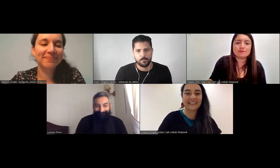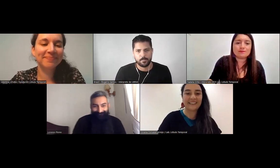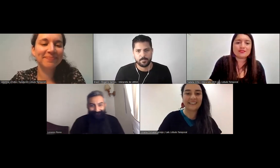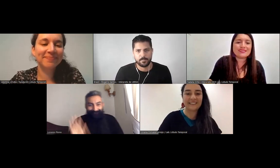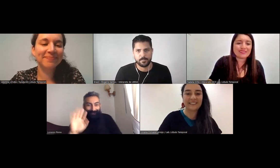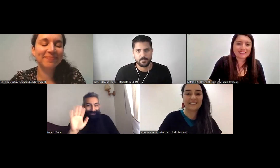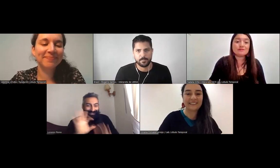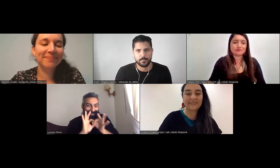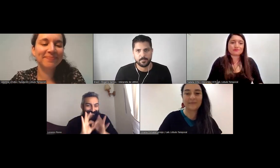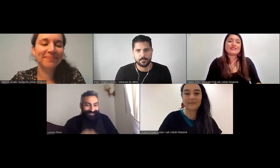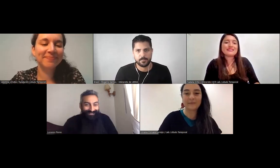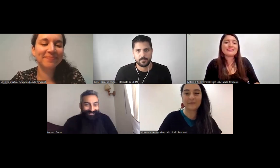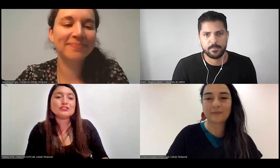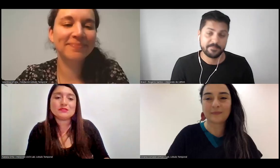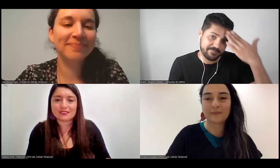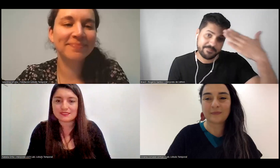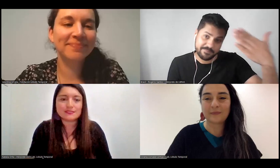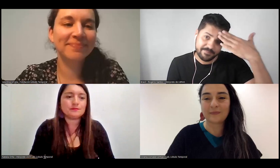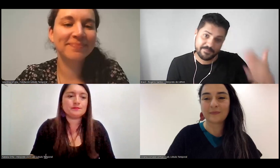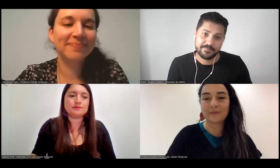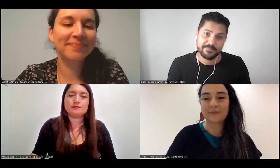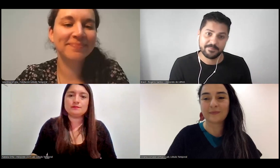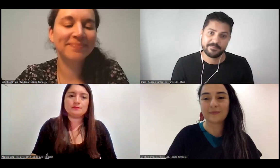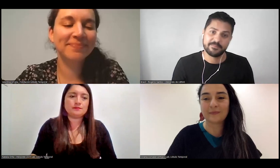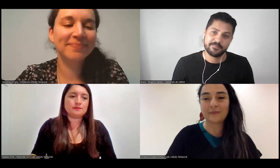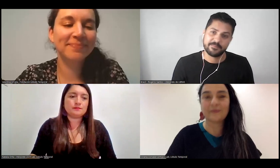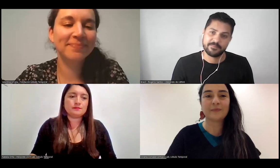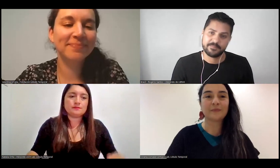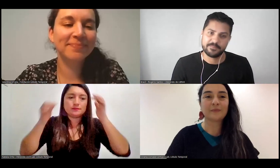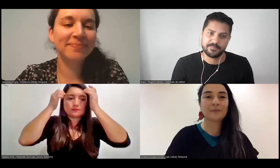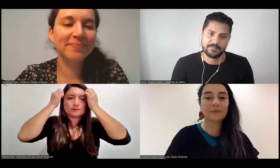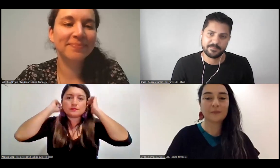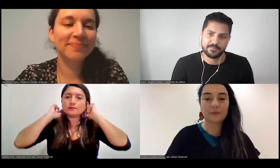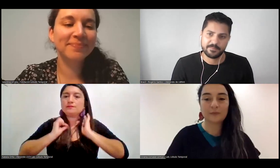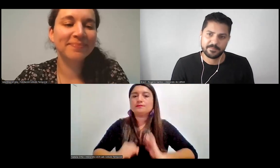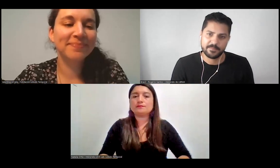Gracias a ti, Lorenzo. Chao, chao, muchas gracias.